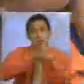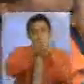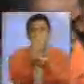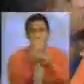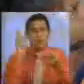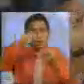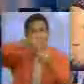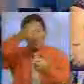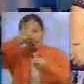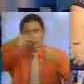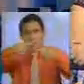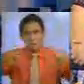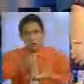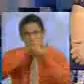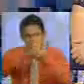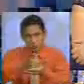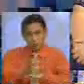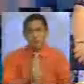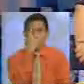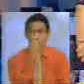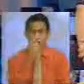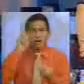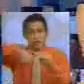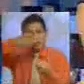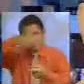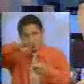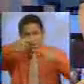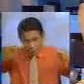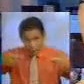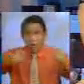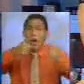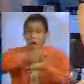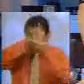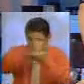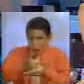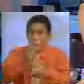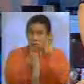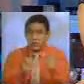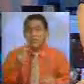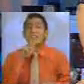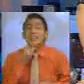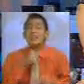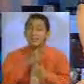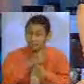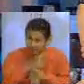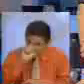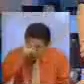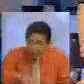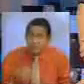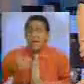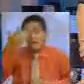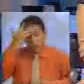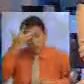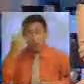marzo. Del 11 al 17 de marzo, ya lo sabe, y es una buena oportunidad para quienes no tengan los recursos necesarios optar